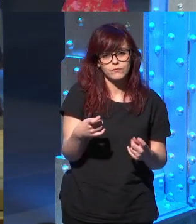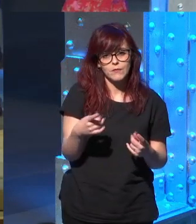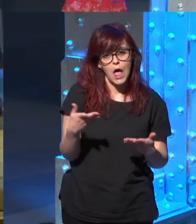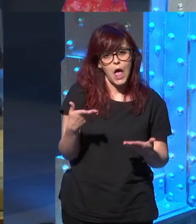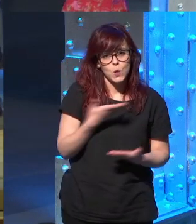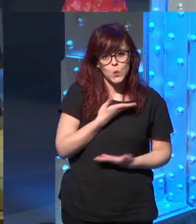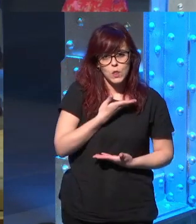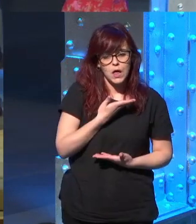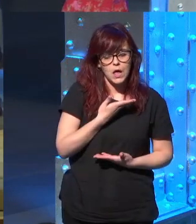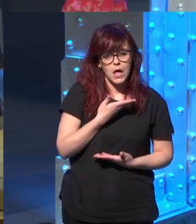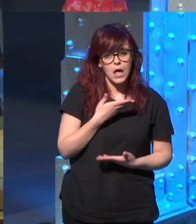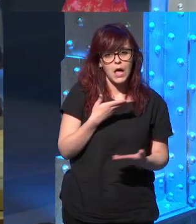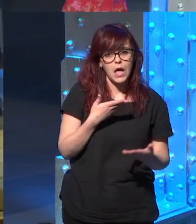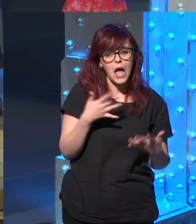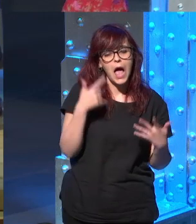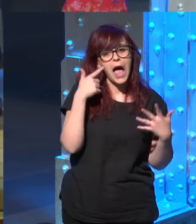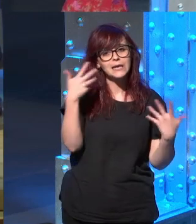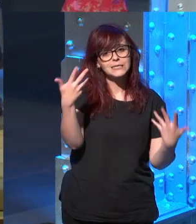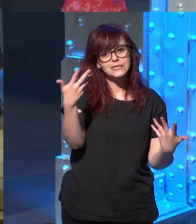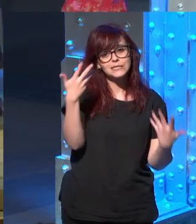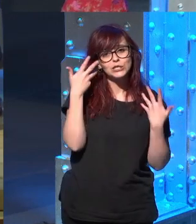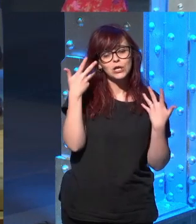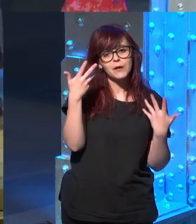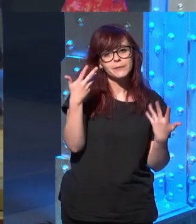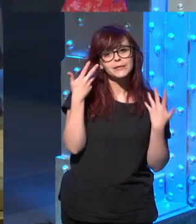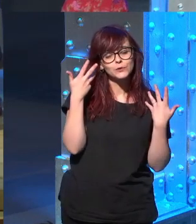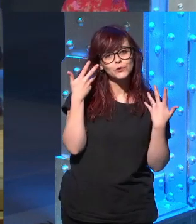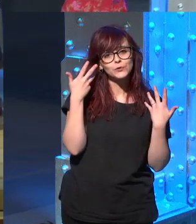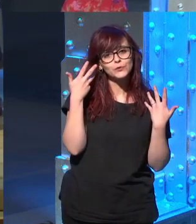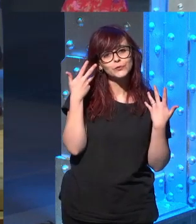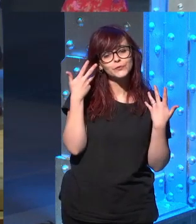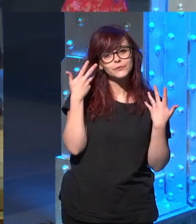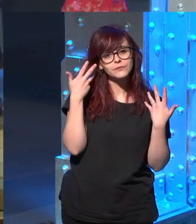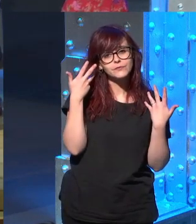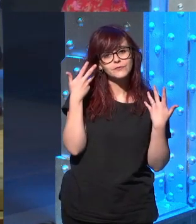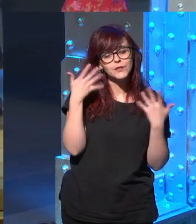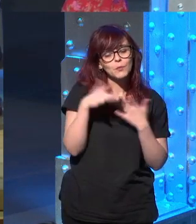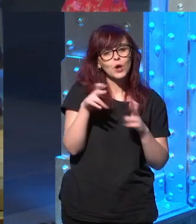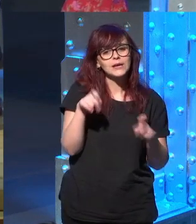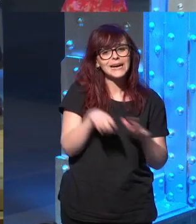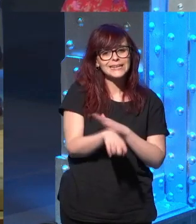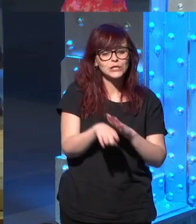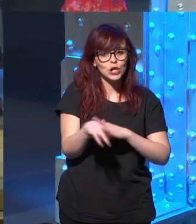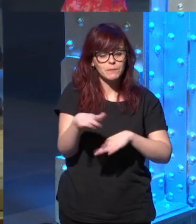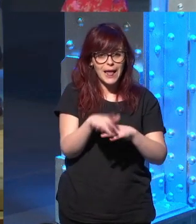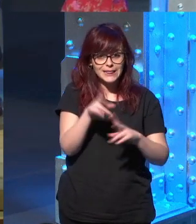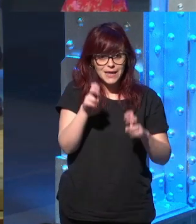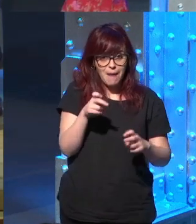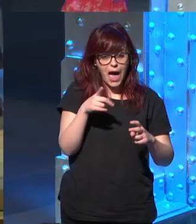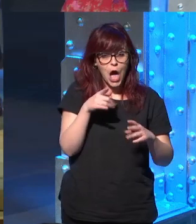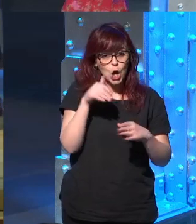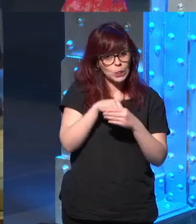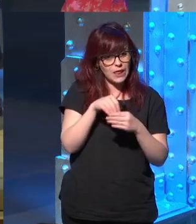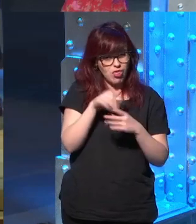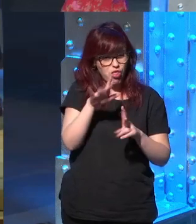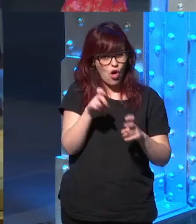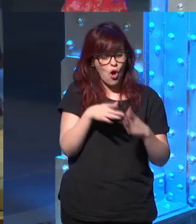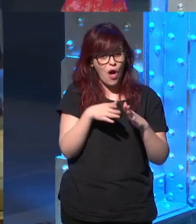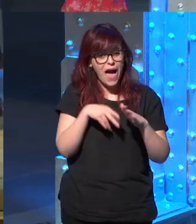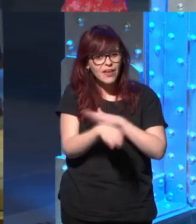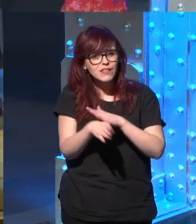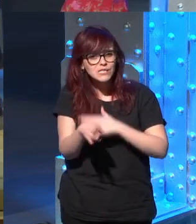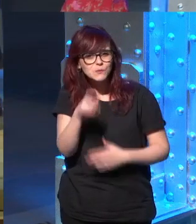ayuda y asesoramiento en cuanto a cómo gestionar o hacer contenidos accesibles. Es decir,